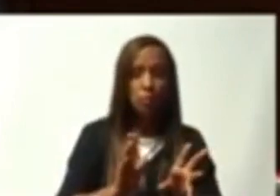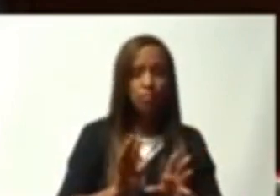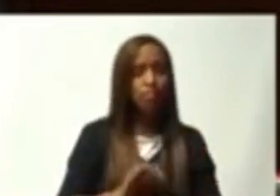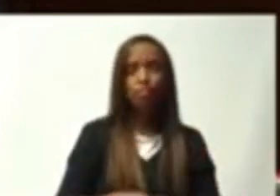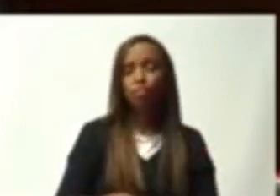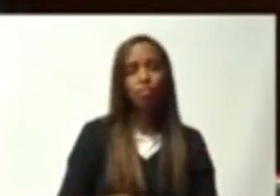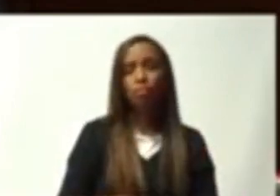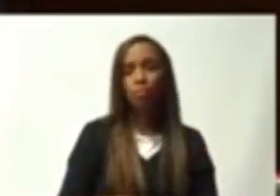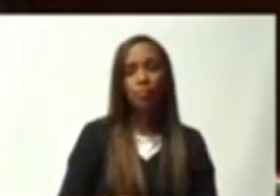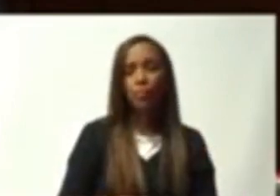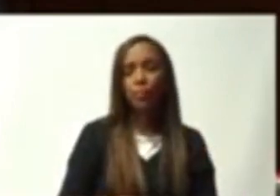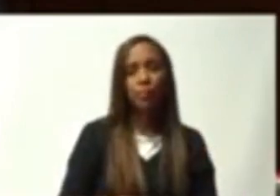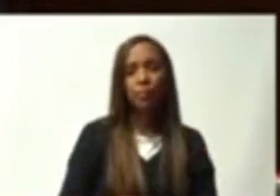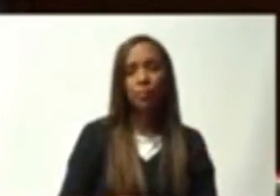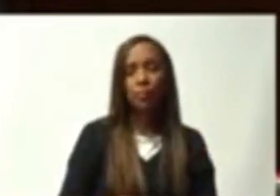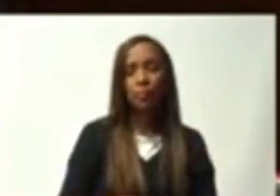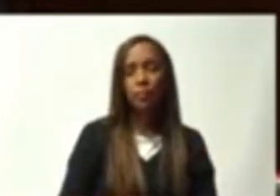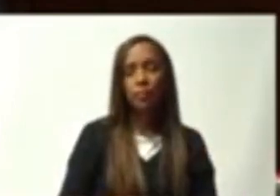Entonces,